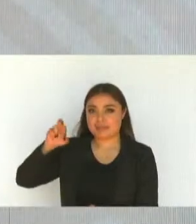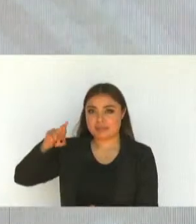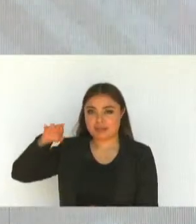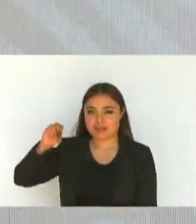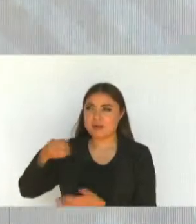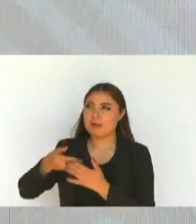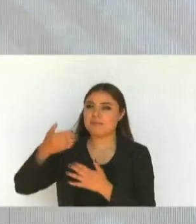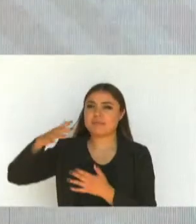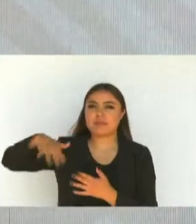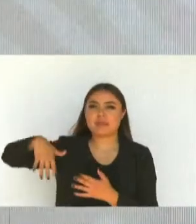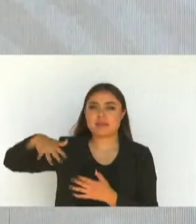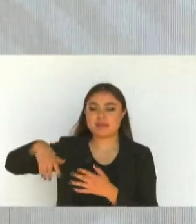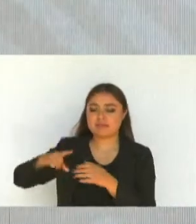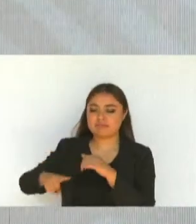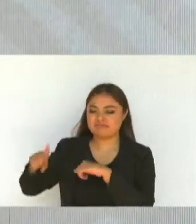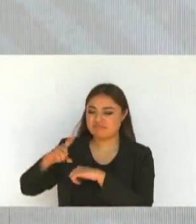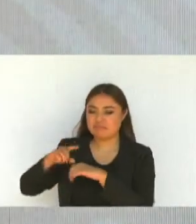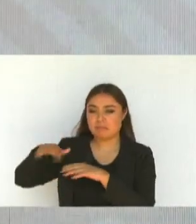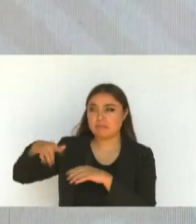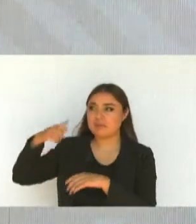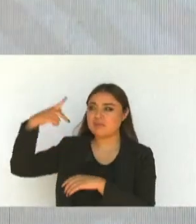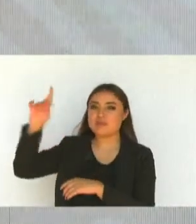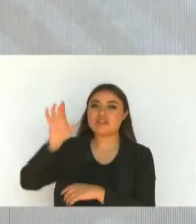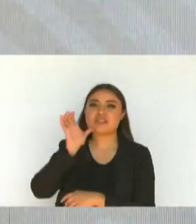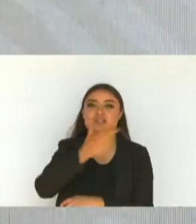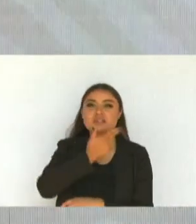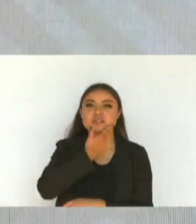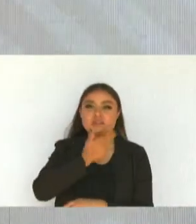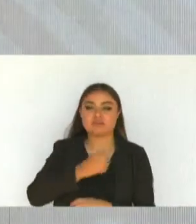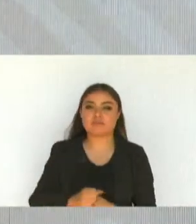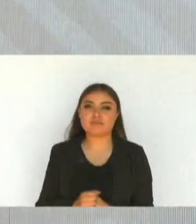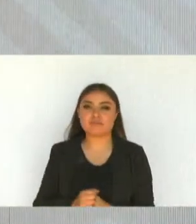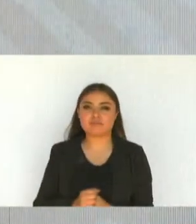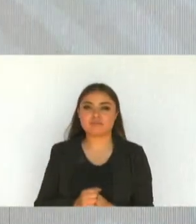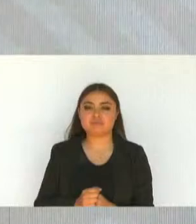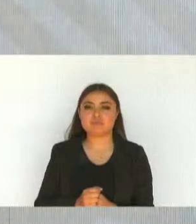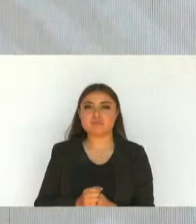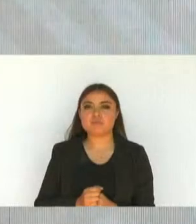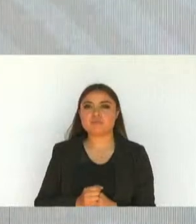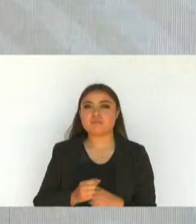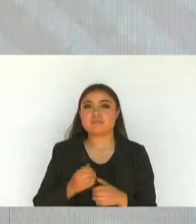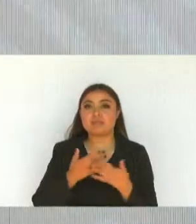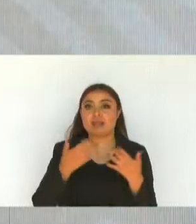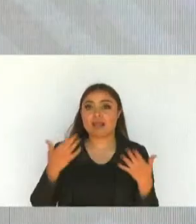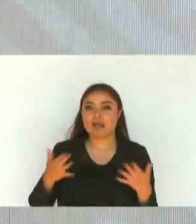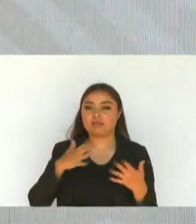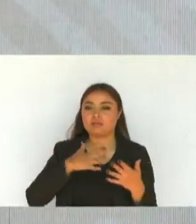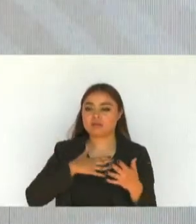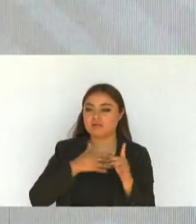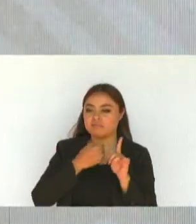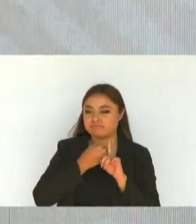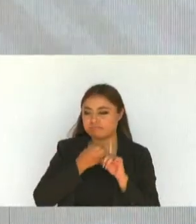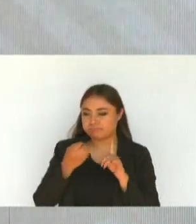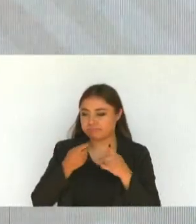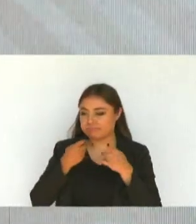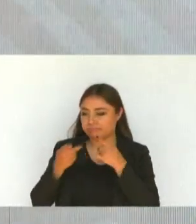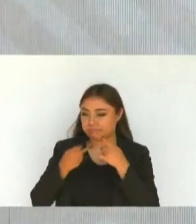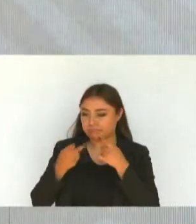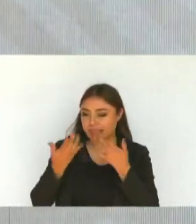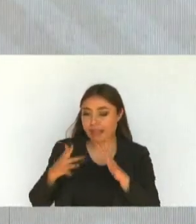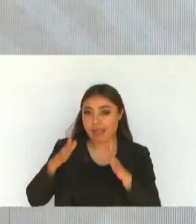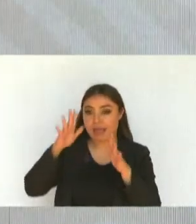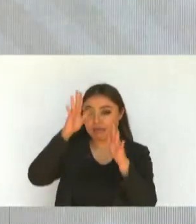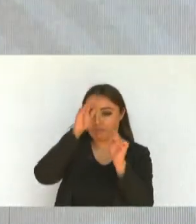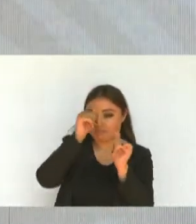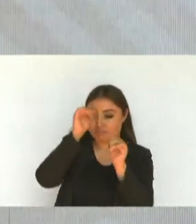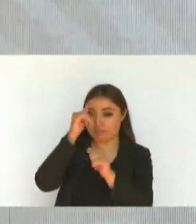algunos días en el Seminario Minero de Chihuahua, hemos llevado a cabo nuestra tarea y ya hemos platicado con 3 de los